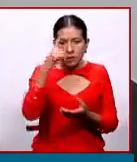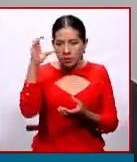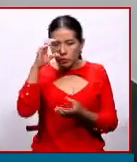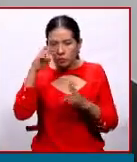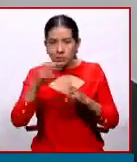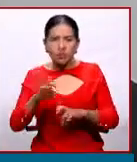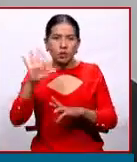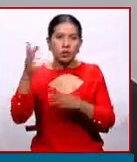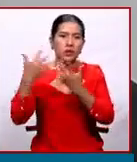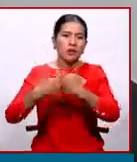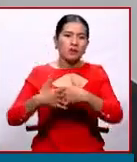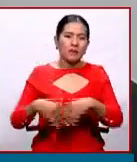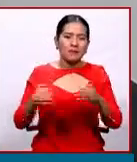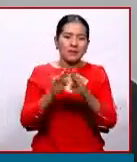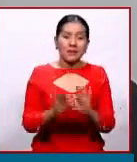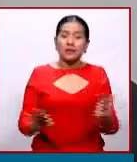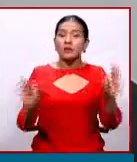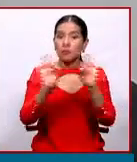Bolivia, que es YPFB.